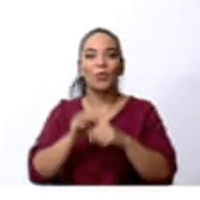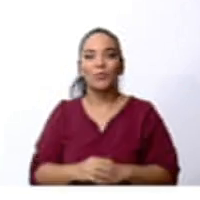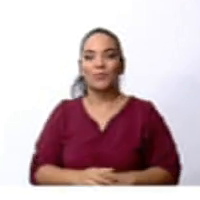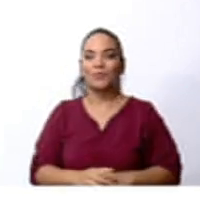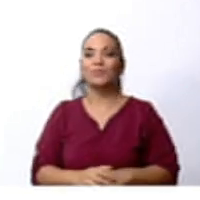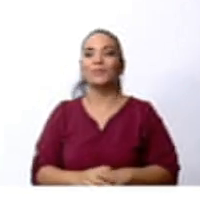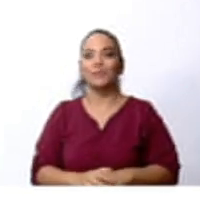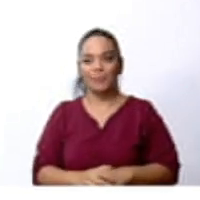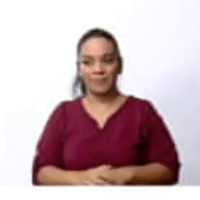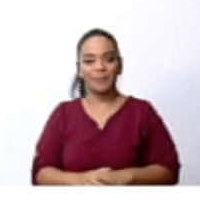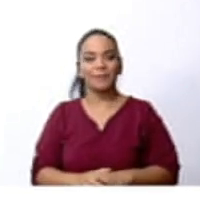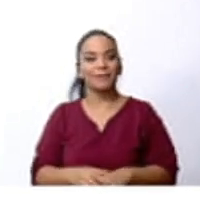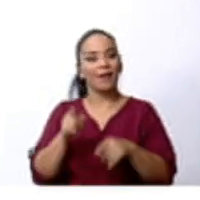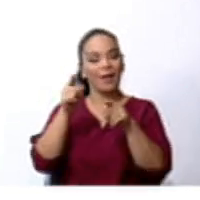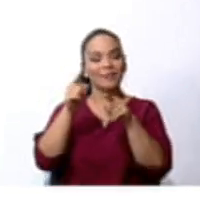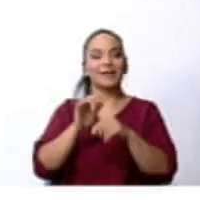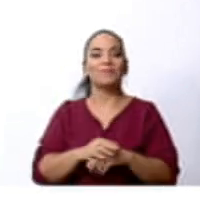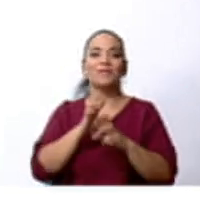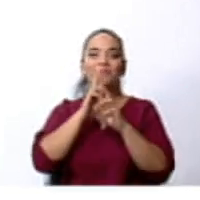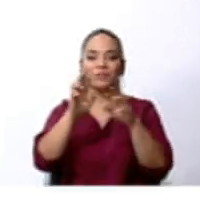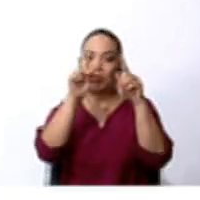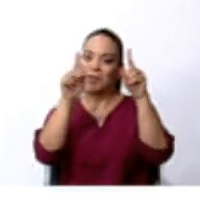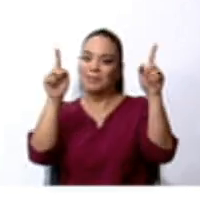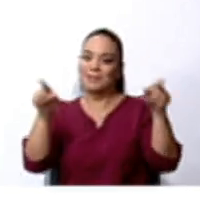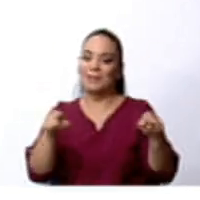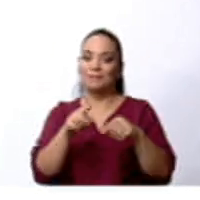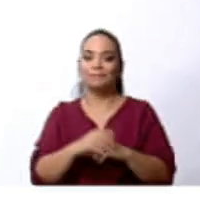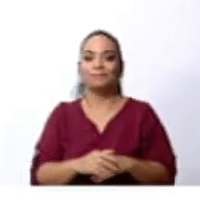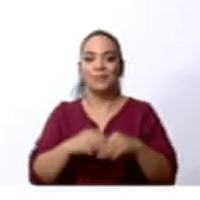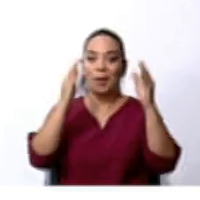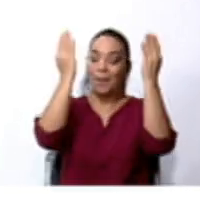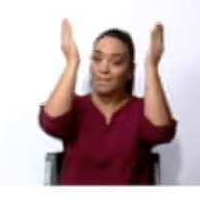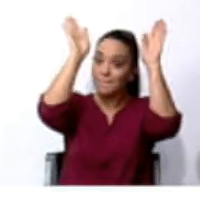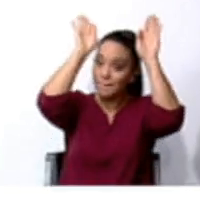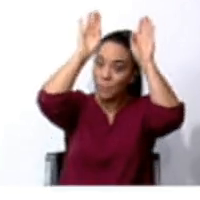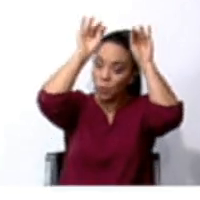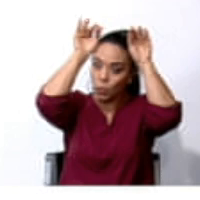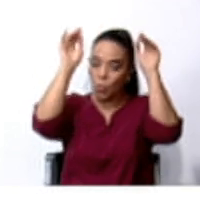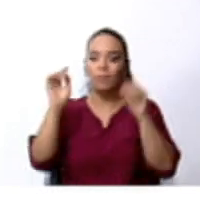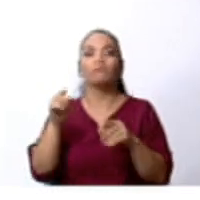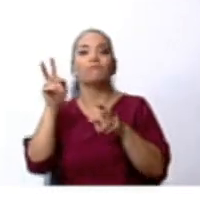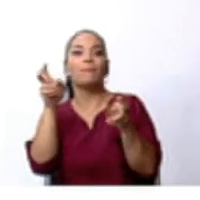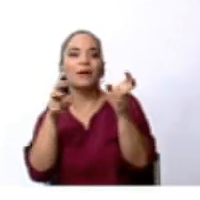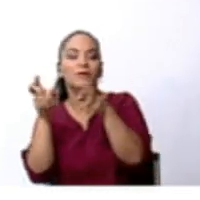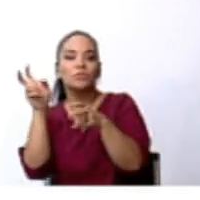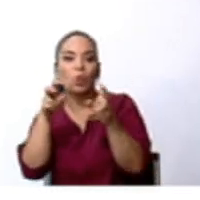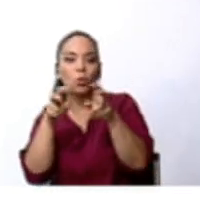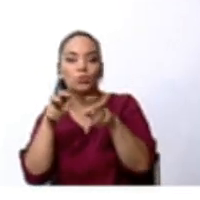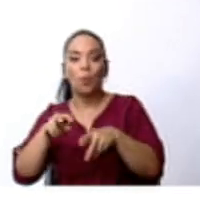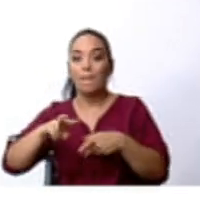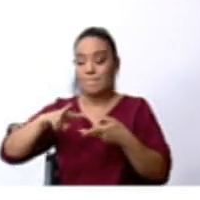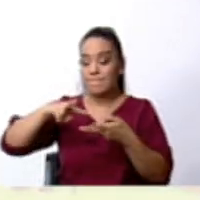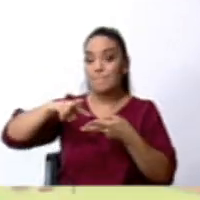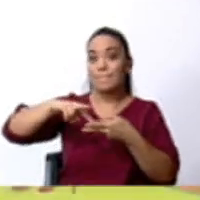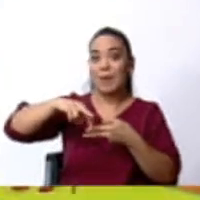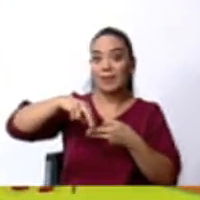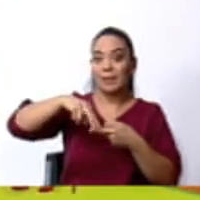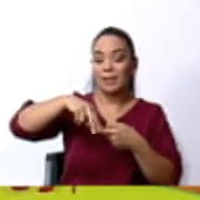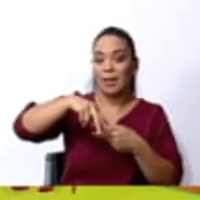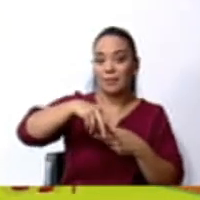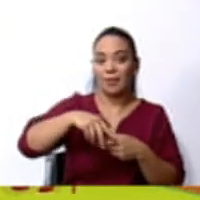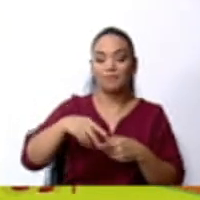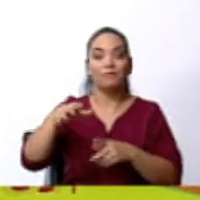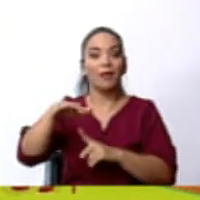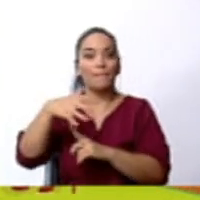esas palabras. Ahí están. Burro, perezoso, patineta y campana.